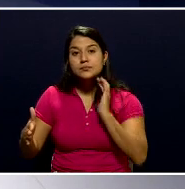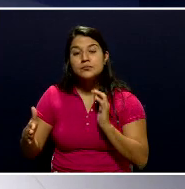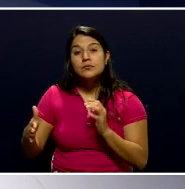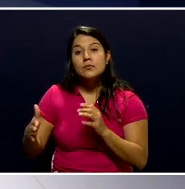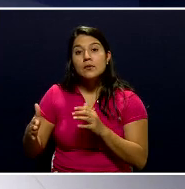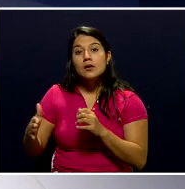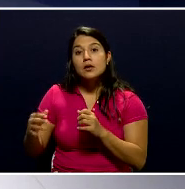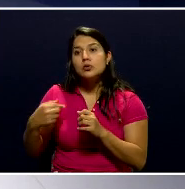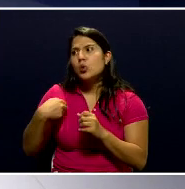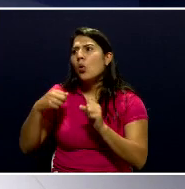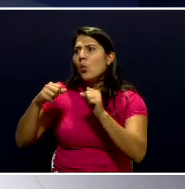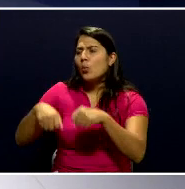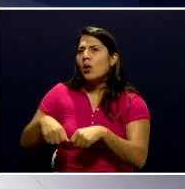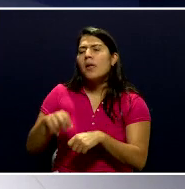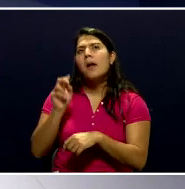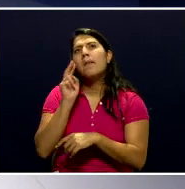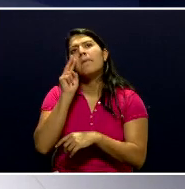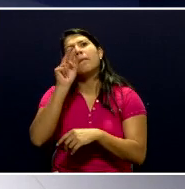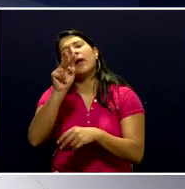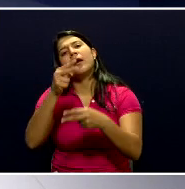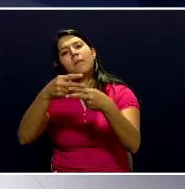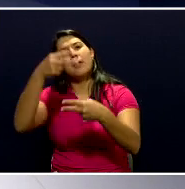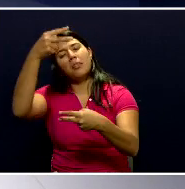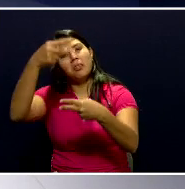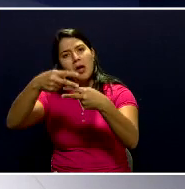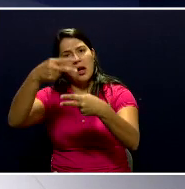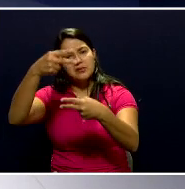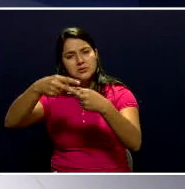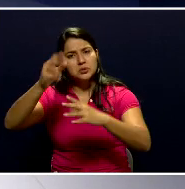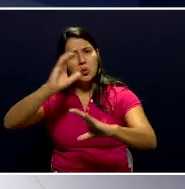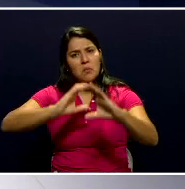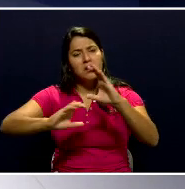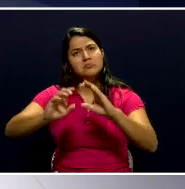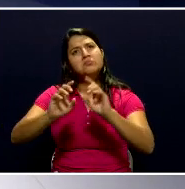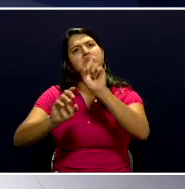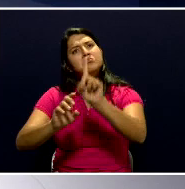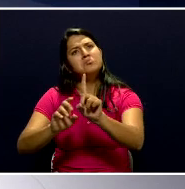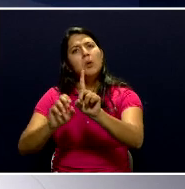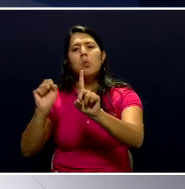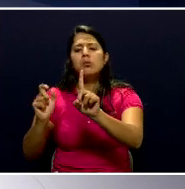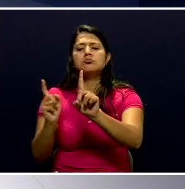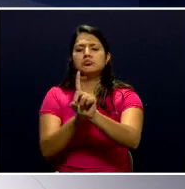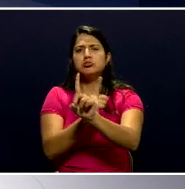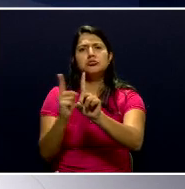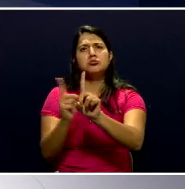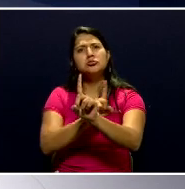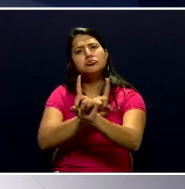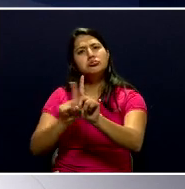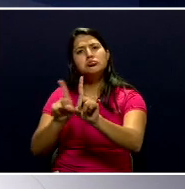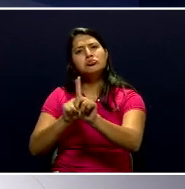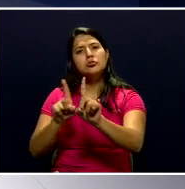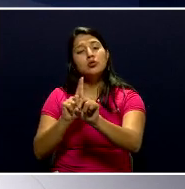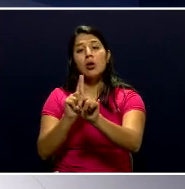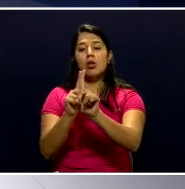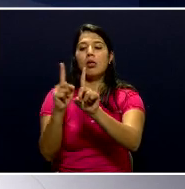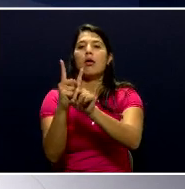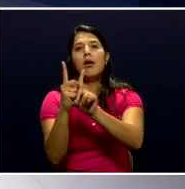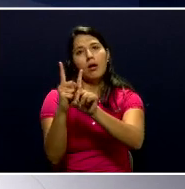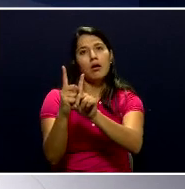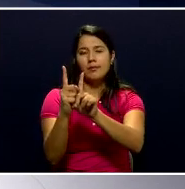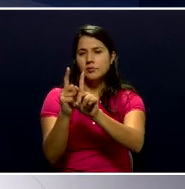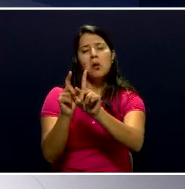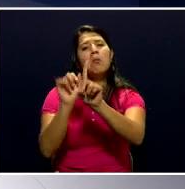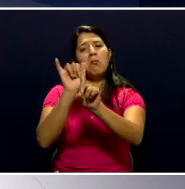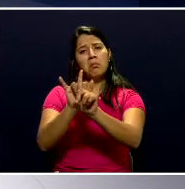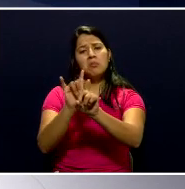las vitrinas de los comercios que hay a lo largo de las vías de automóviles. También